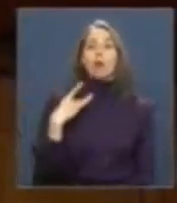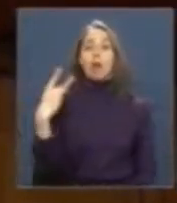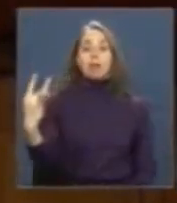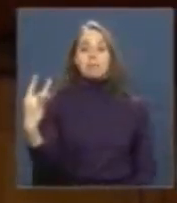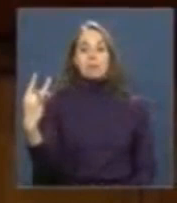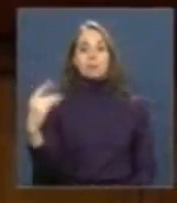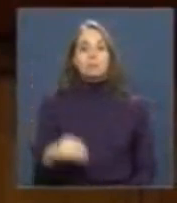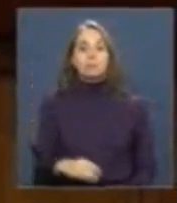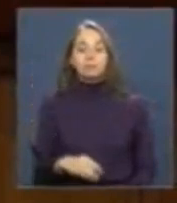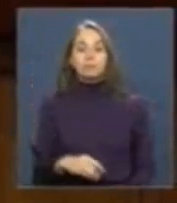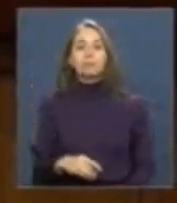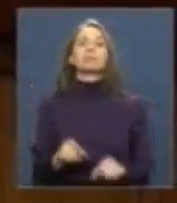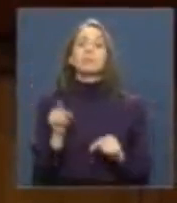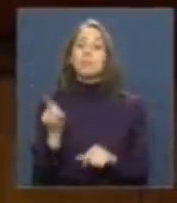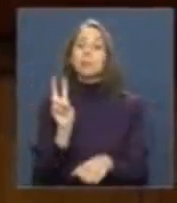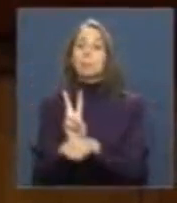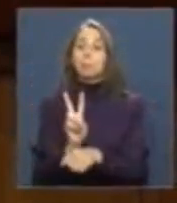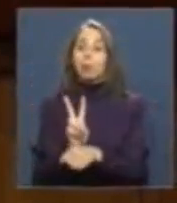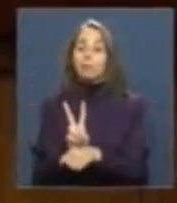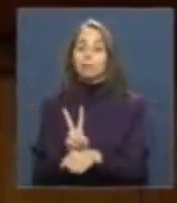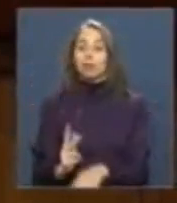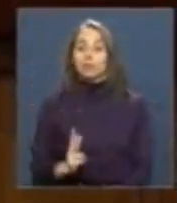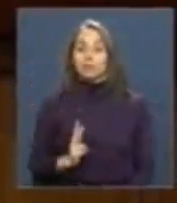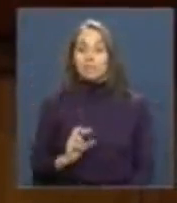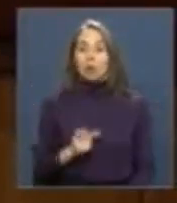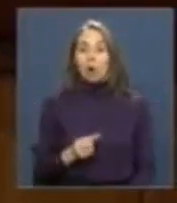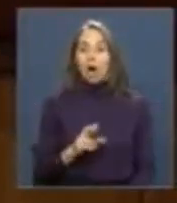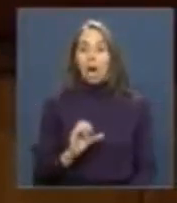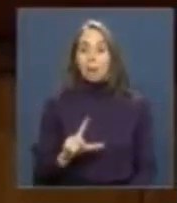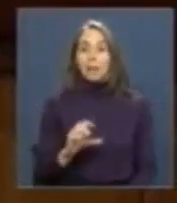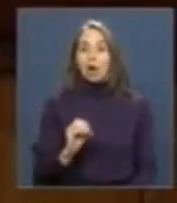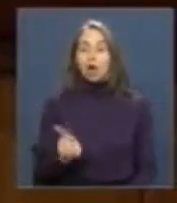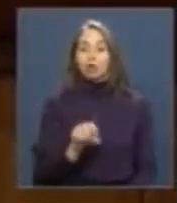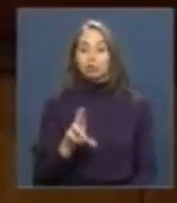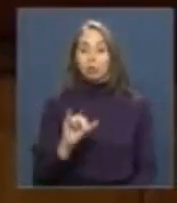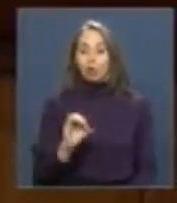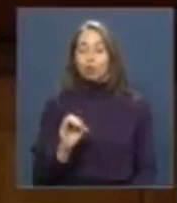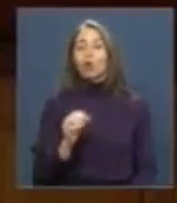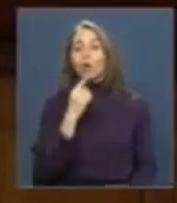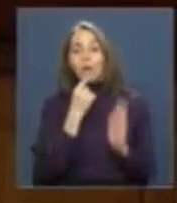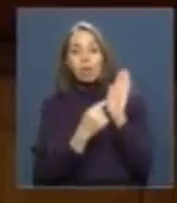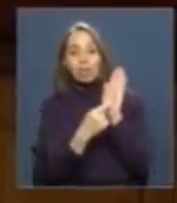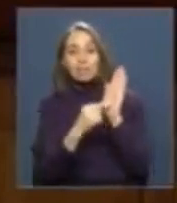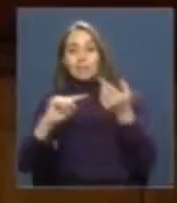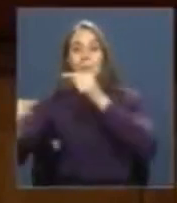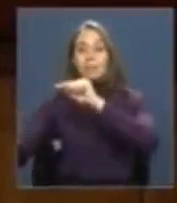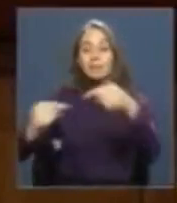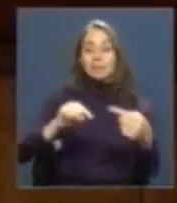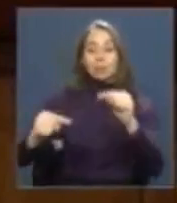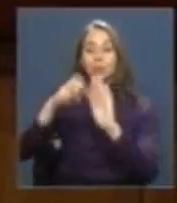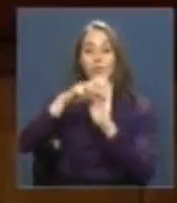parte el profesor señor gabriel osorio destacó que durante la discusión en el senado